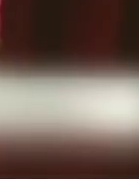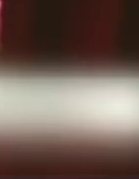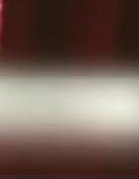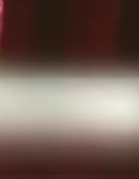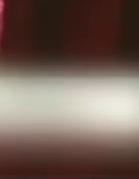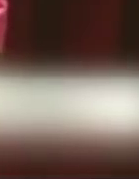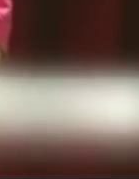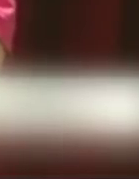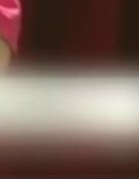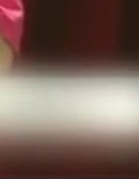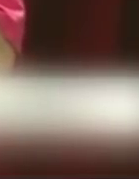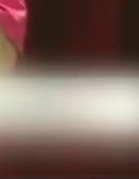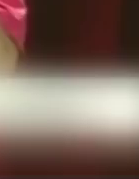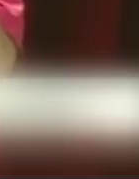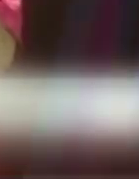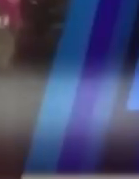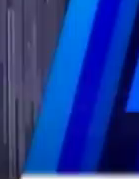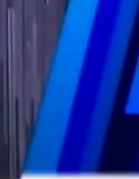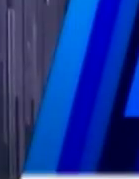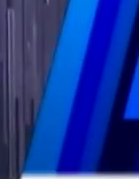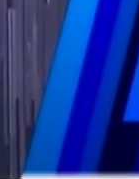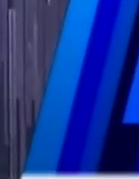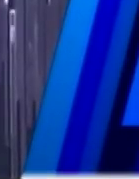No porque nosotros le hubiésemos...